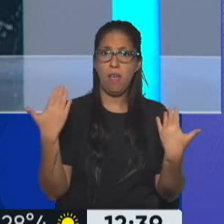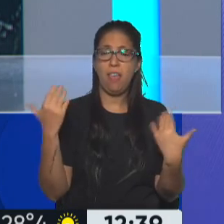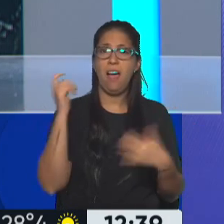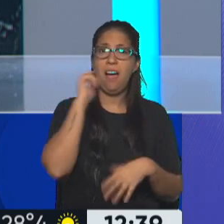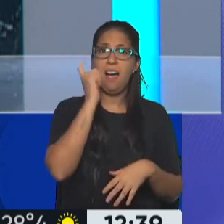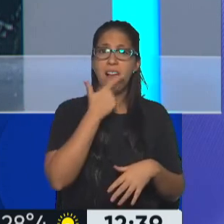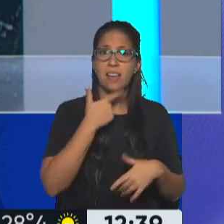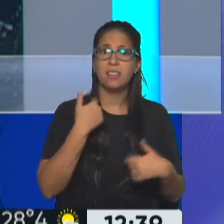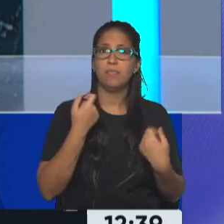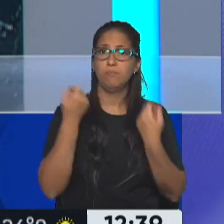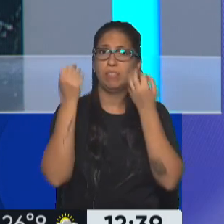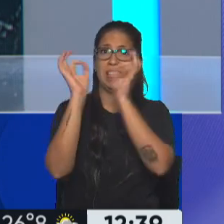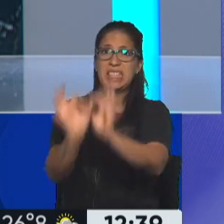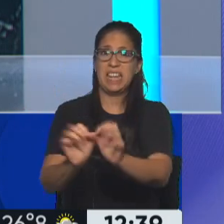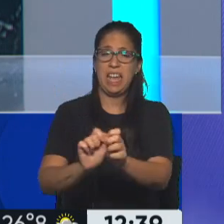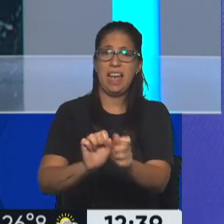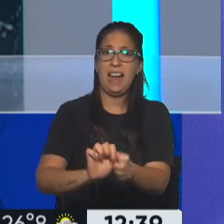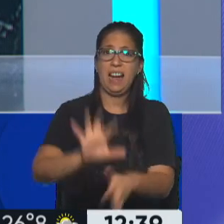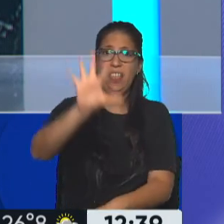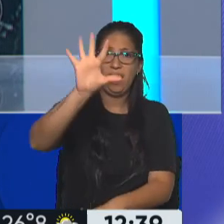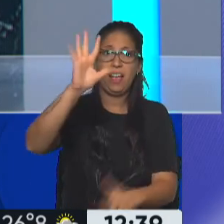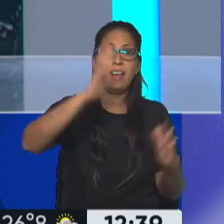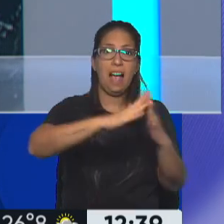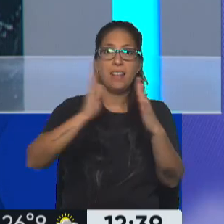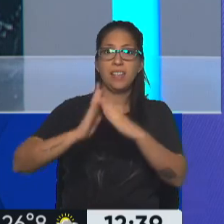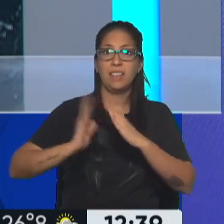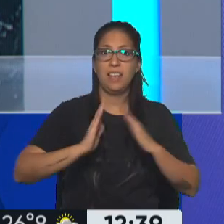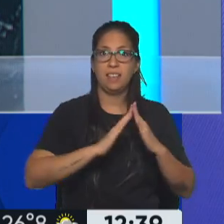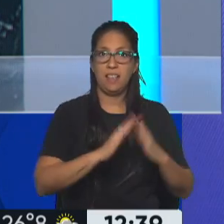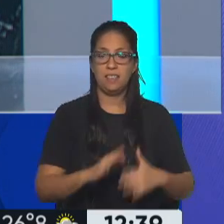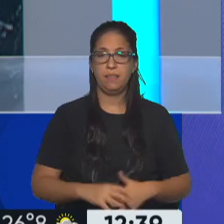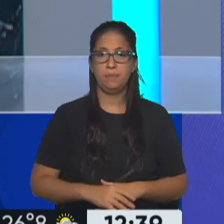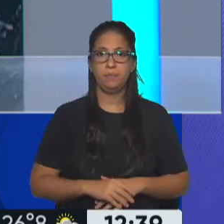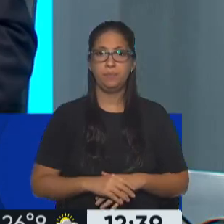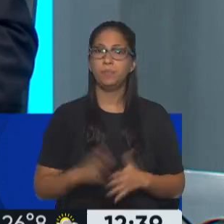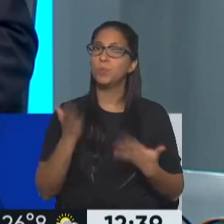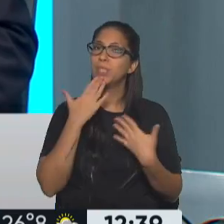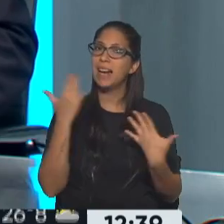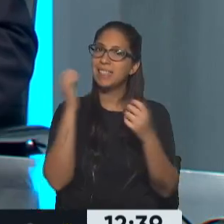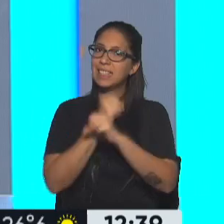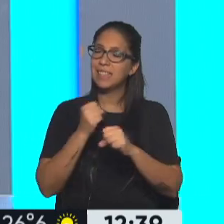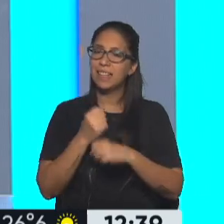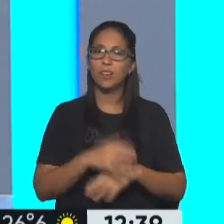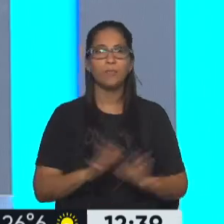apoye al crecimiento de esa red de gas domiciliaria a una casa en particular. Ingeniero, muchas gracias. No, de nada. Bueno,